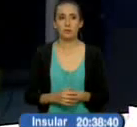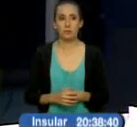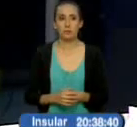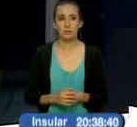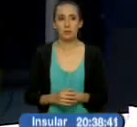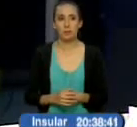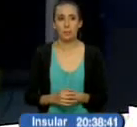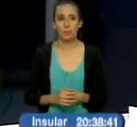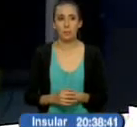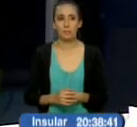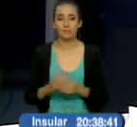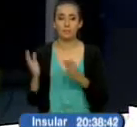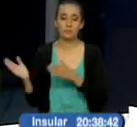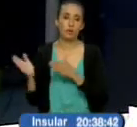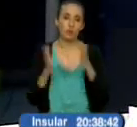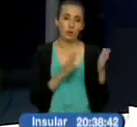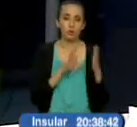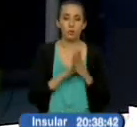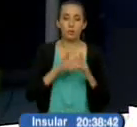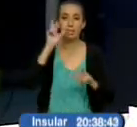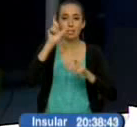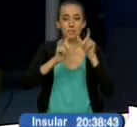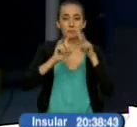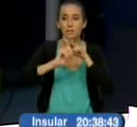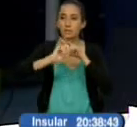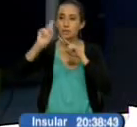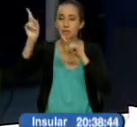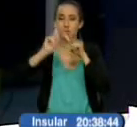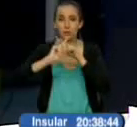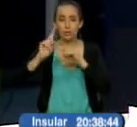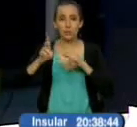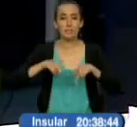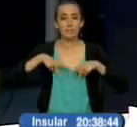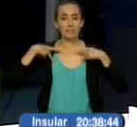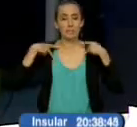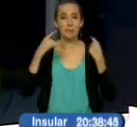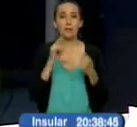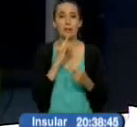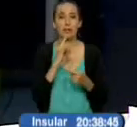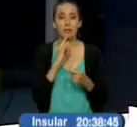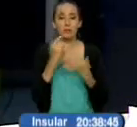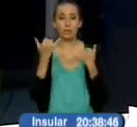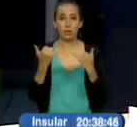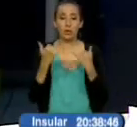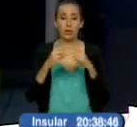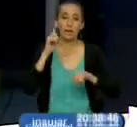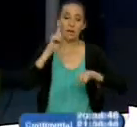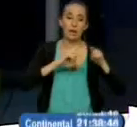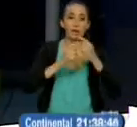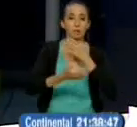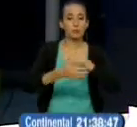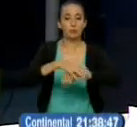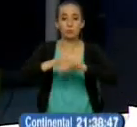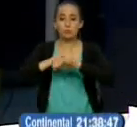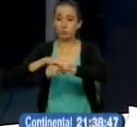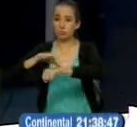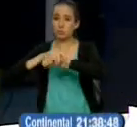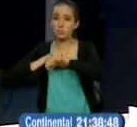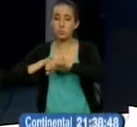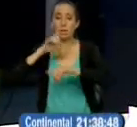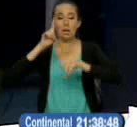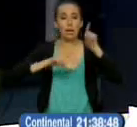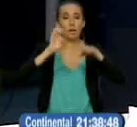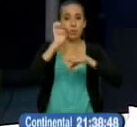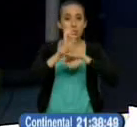Por otra parte, inmigrantes ecuatorianos en situación irregular en Estados Unidos no están exentos de detenciones según datos oficiales. Hay varios